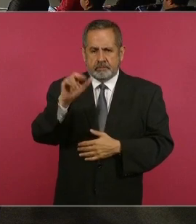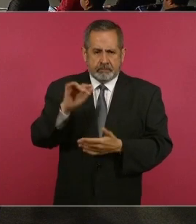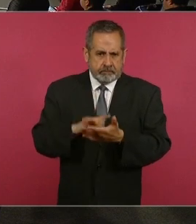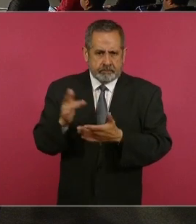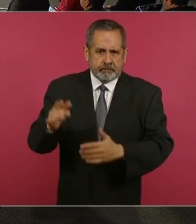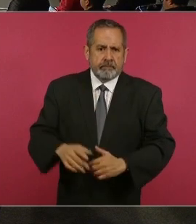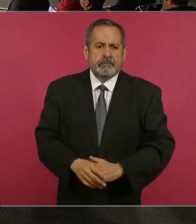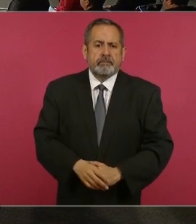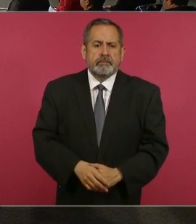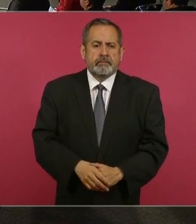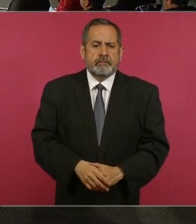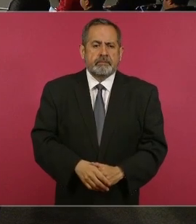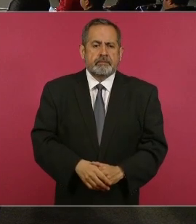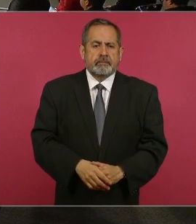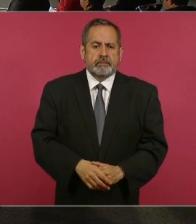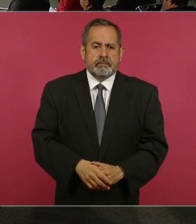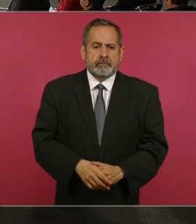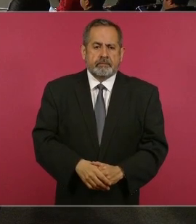gracias.